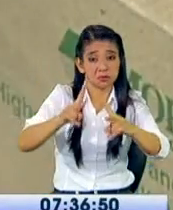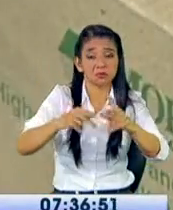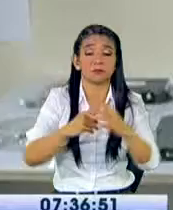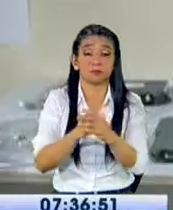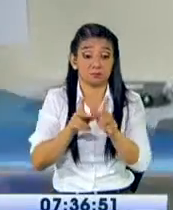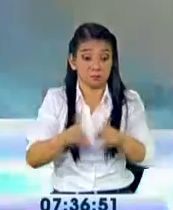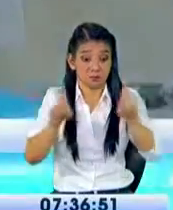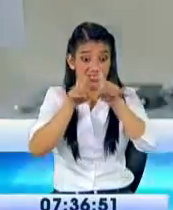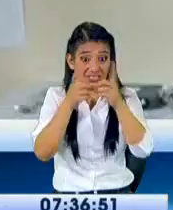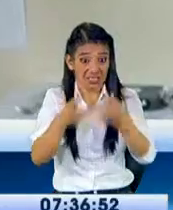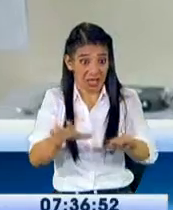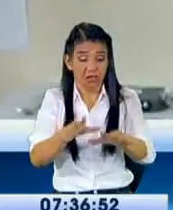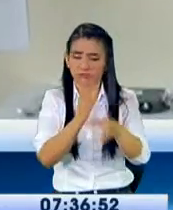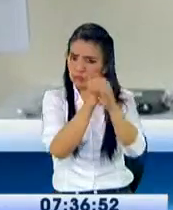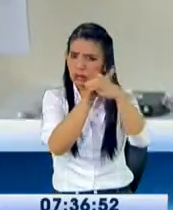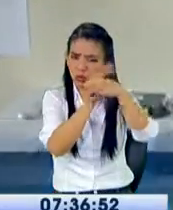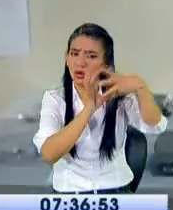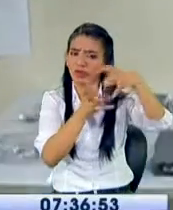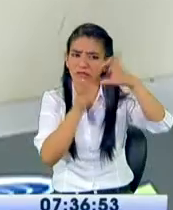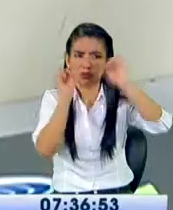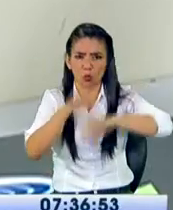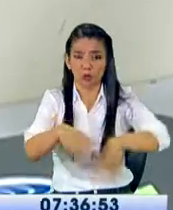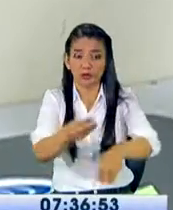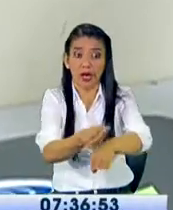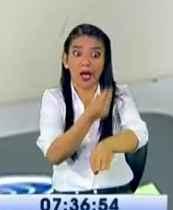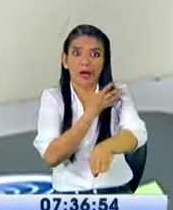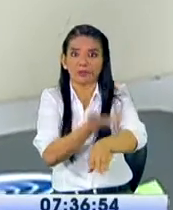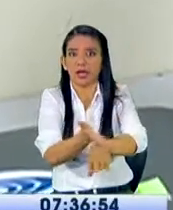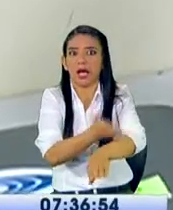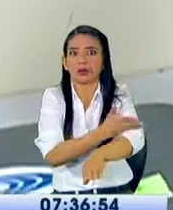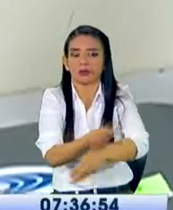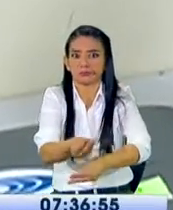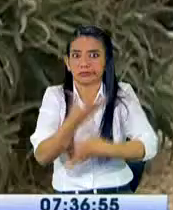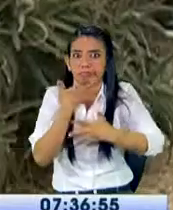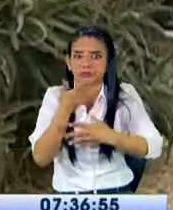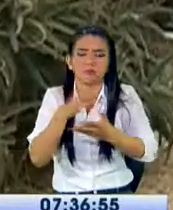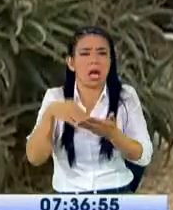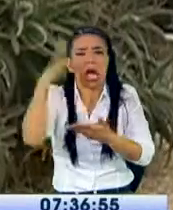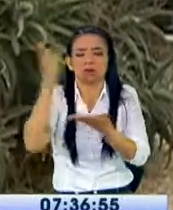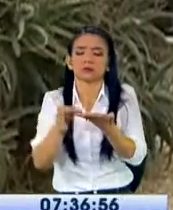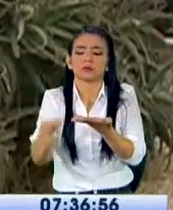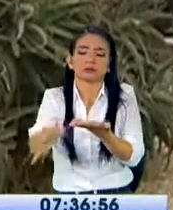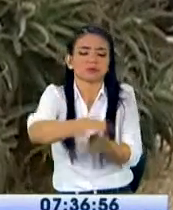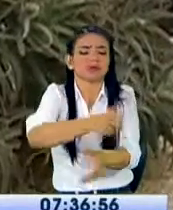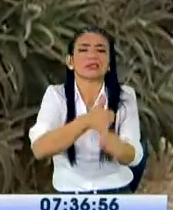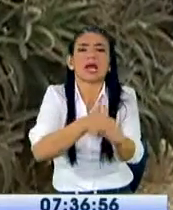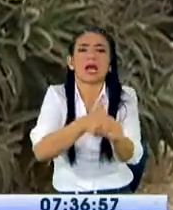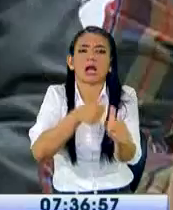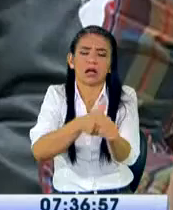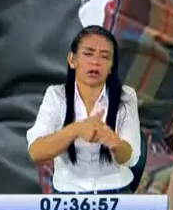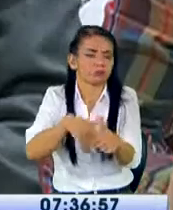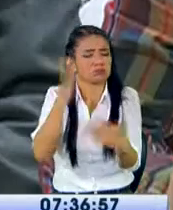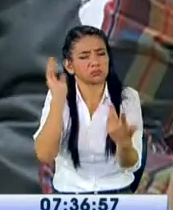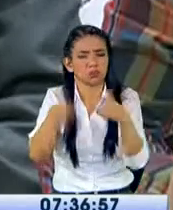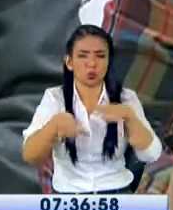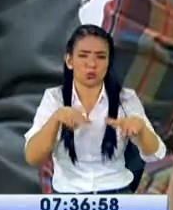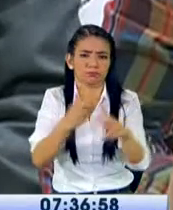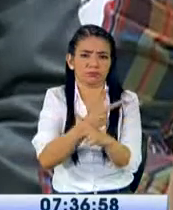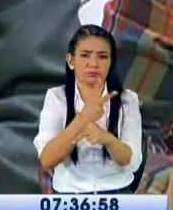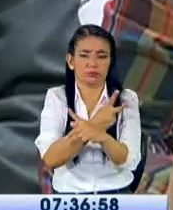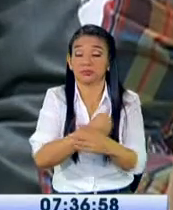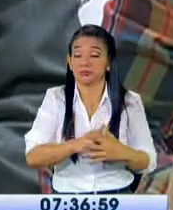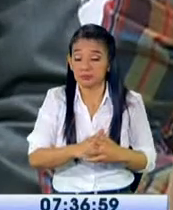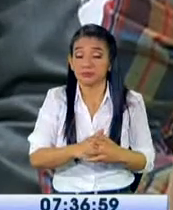que se obtengan, el geofísico podrá emitir alertas tempranas, principalmente para las poblaciones que viven en zonas de riesgo. Lo importante